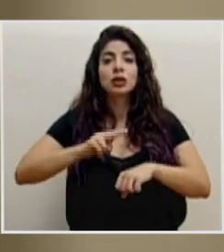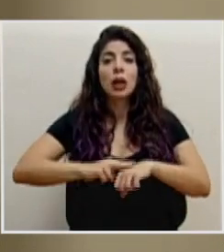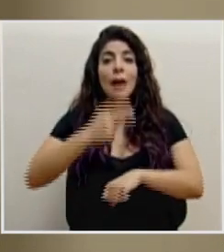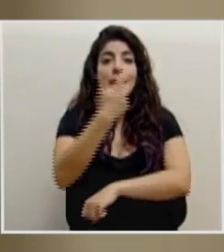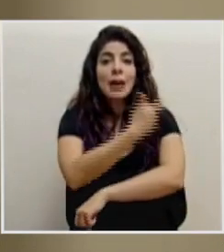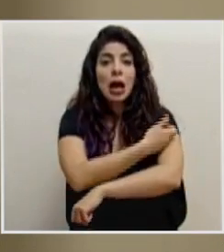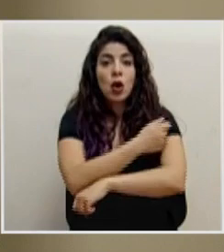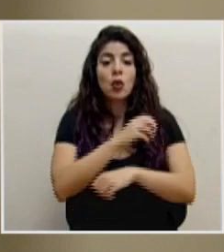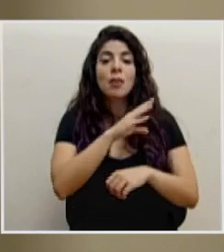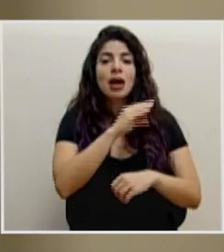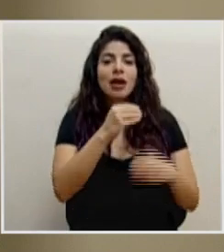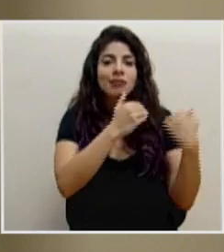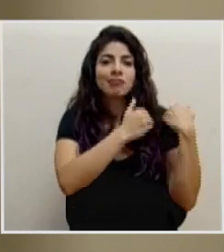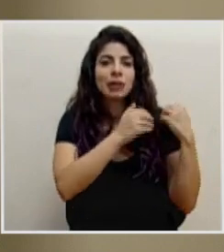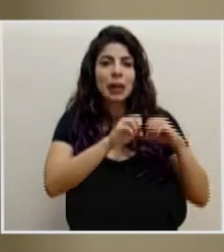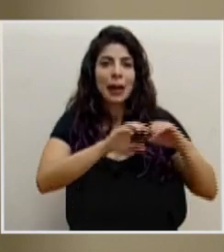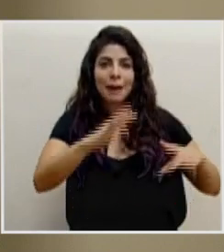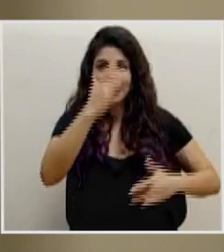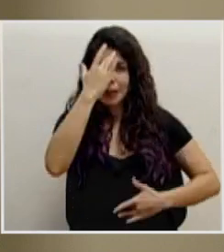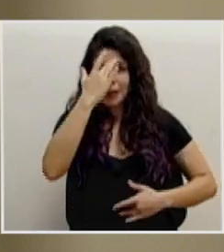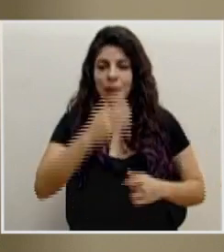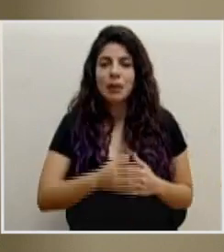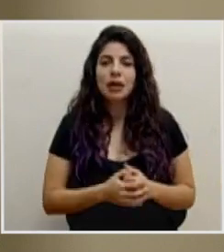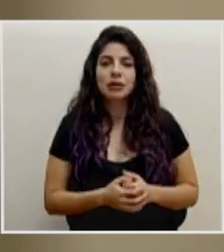Vacunación y Epidemiología,